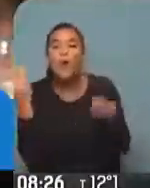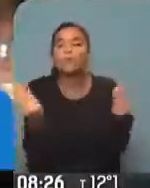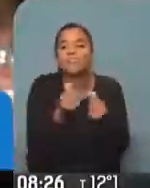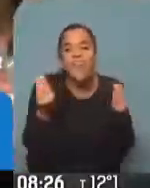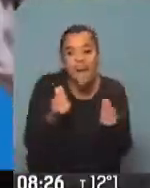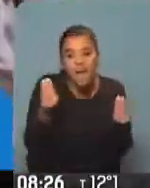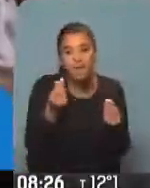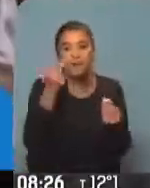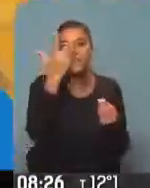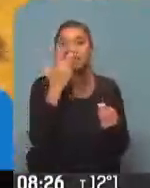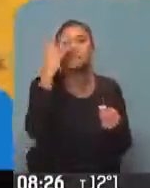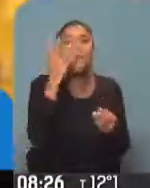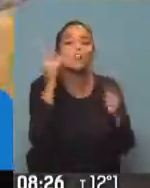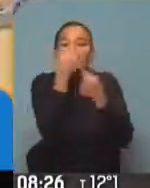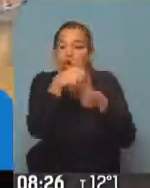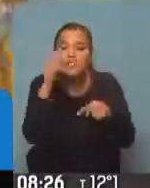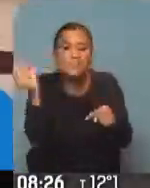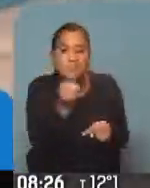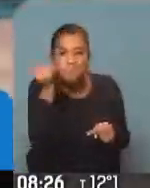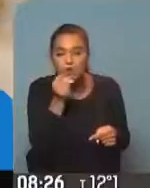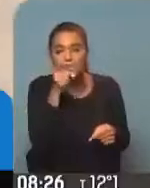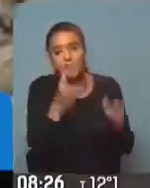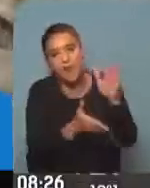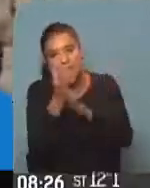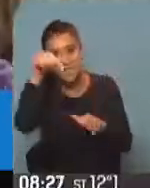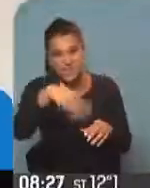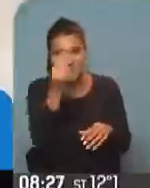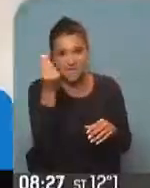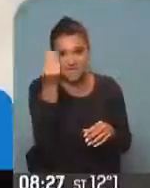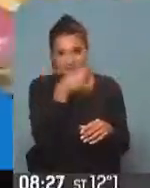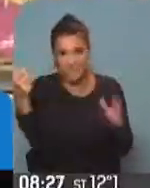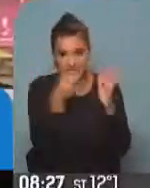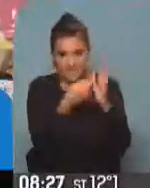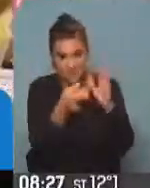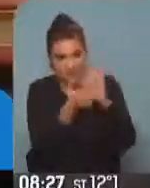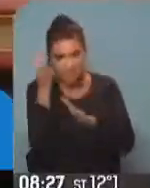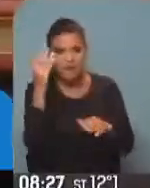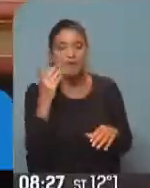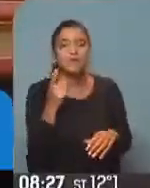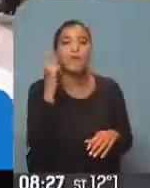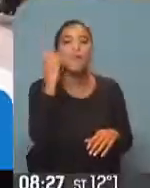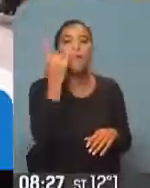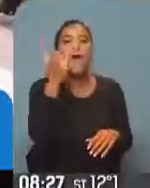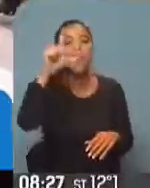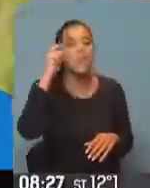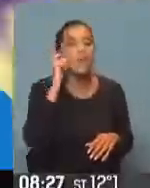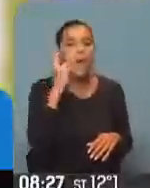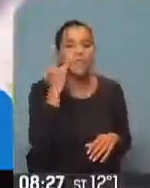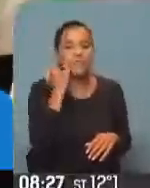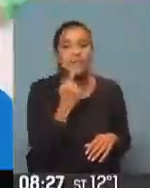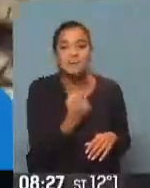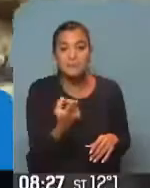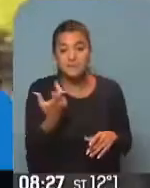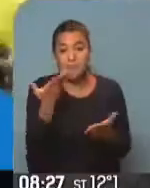34 tips para ir este fin de semana a gualeguay como no gualeguay este fin de semana tiene además de la